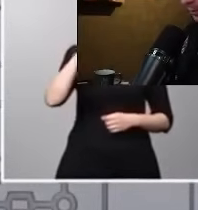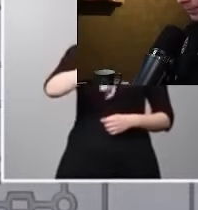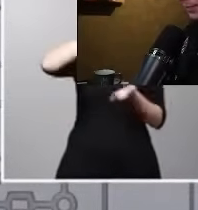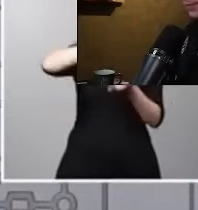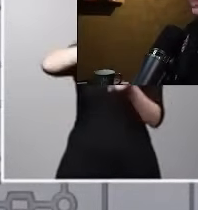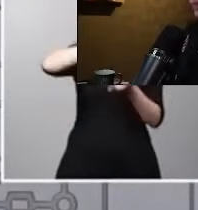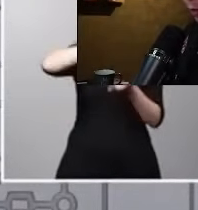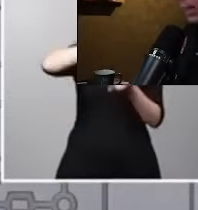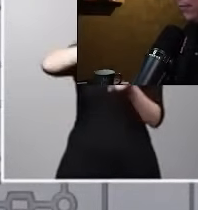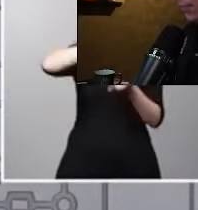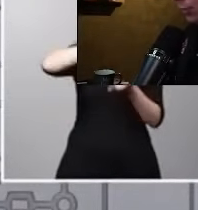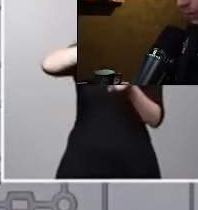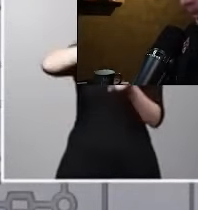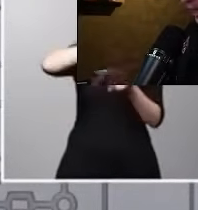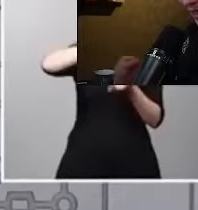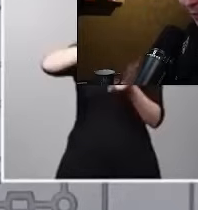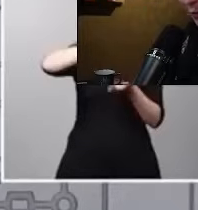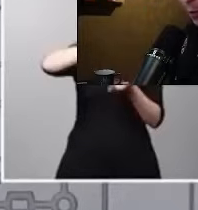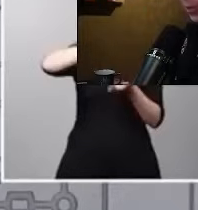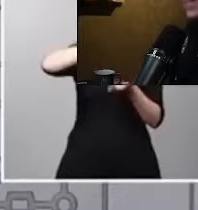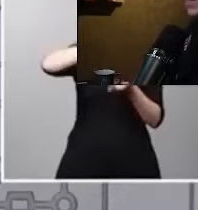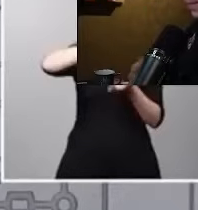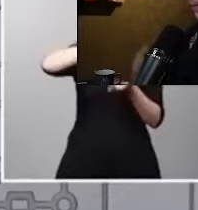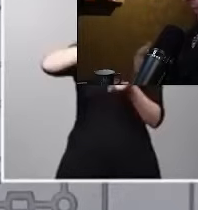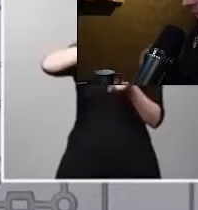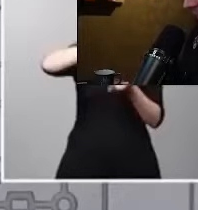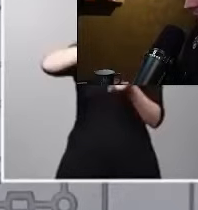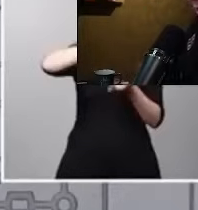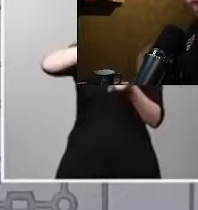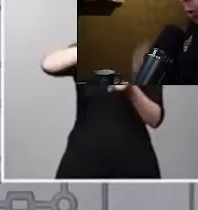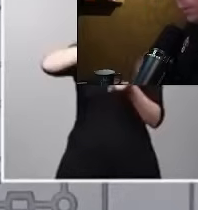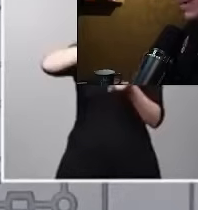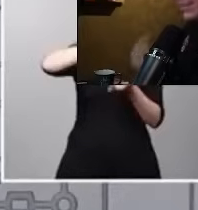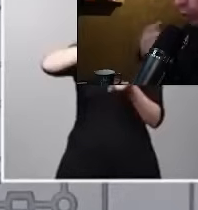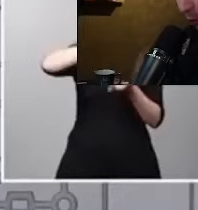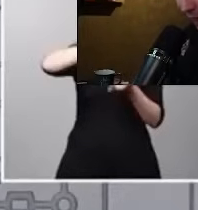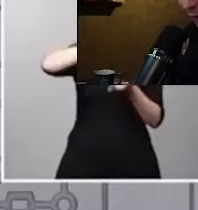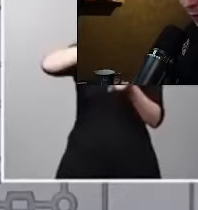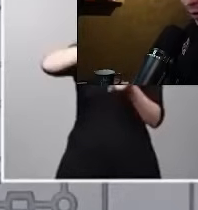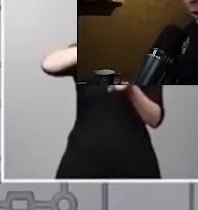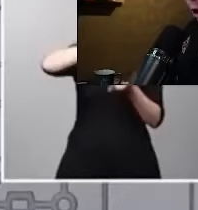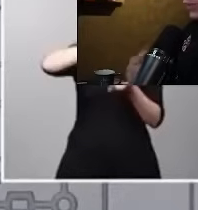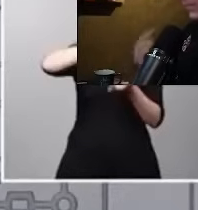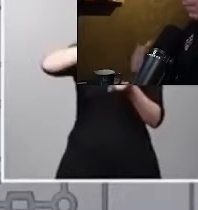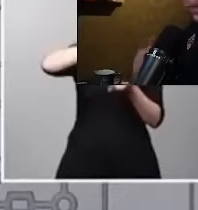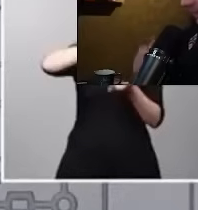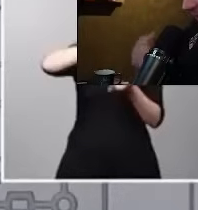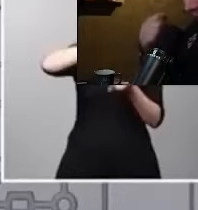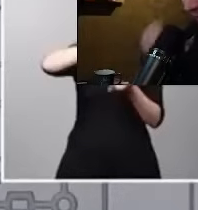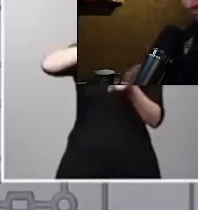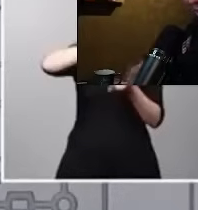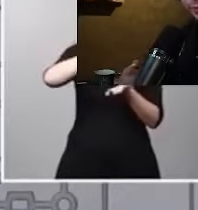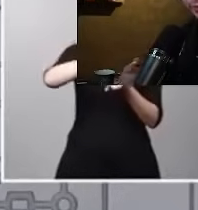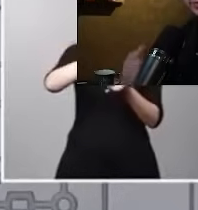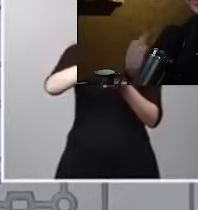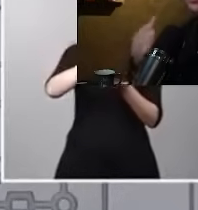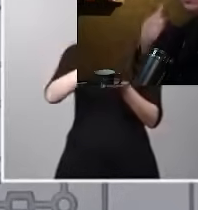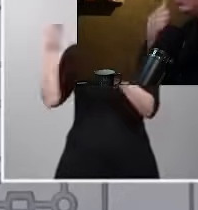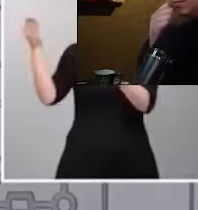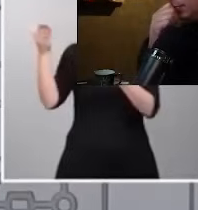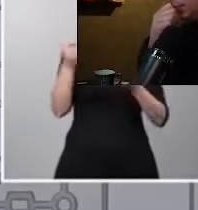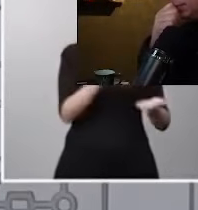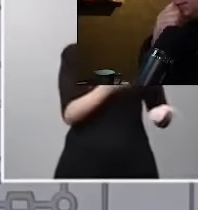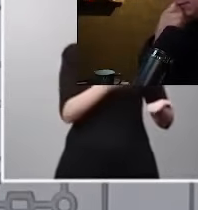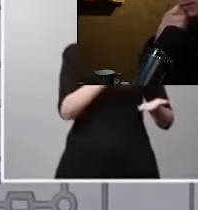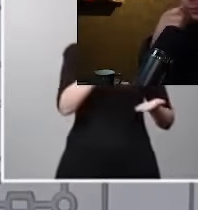de buena fe. De buena fe no, le recibió porque es el presidente de un país soberano como es el país de Argentina. Participar en